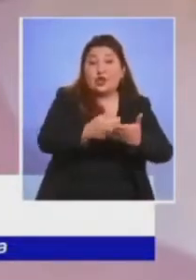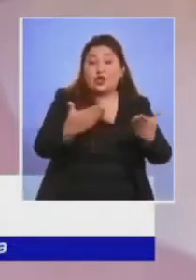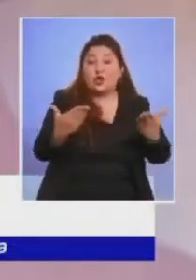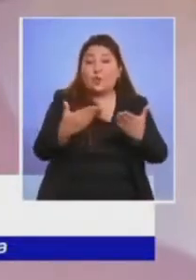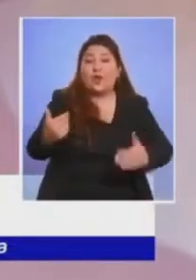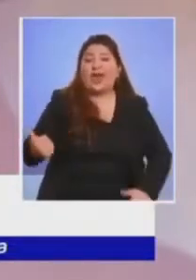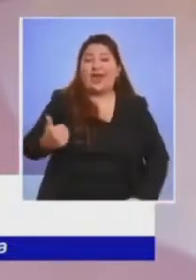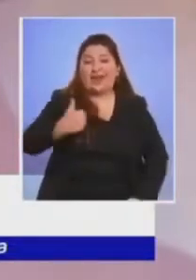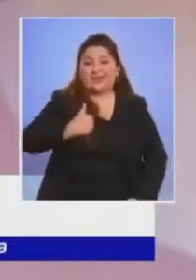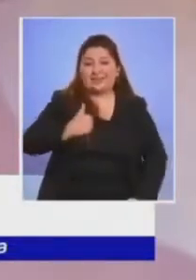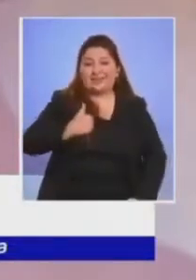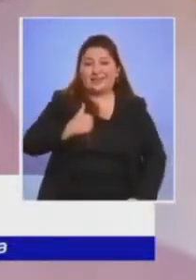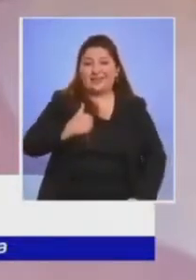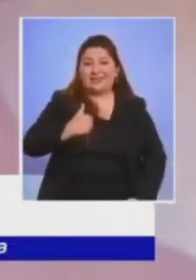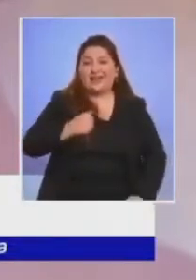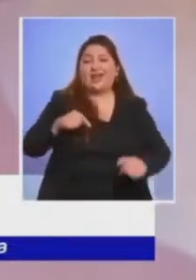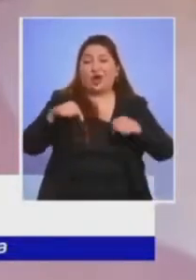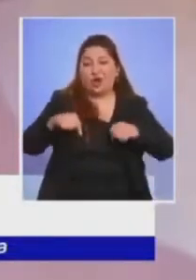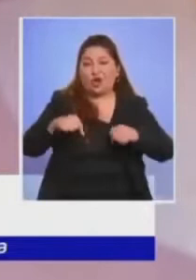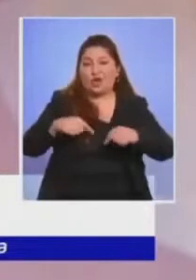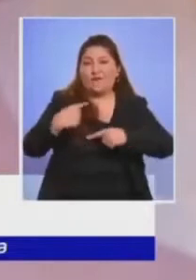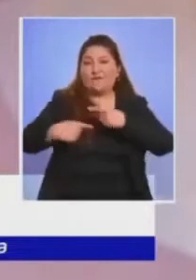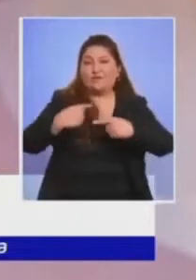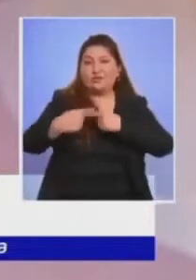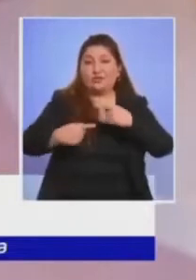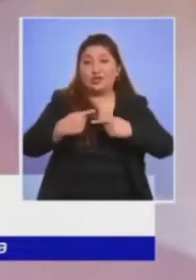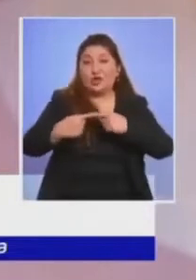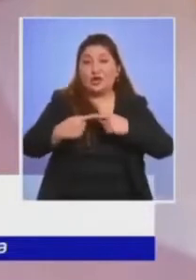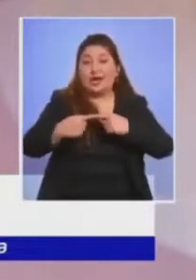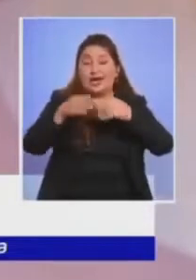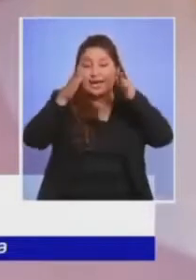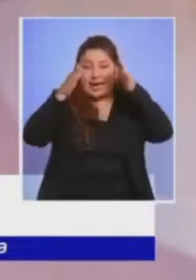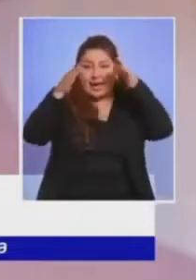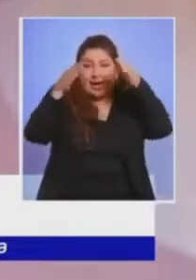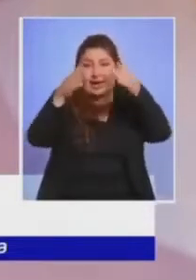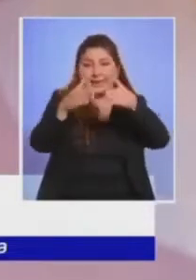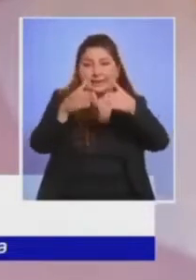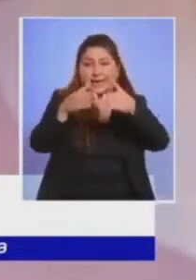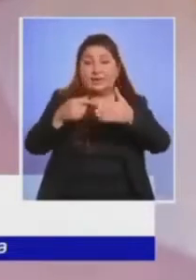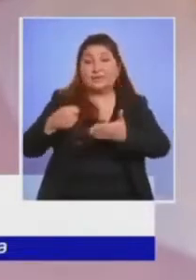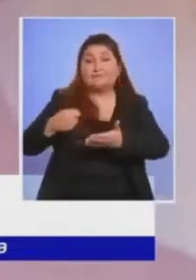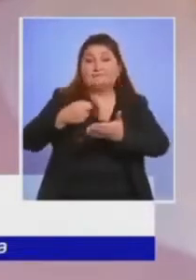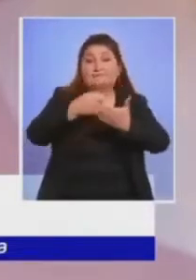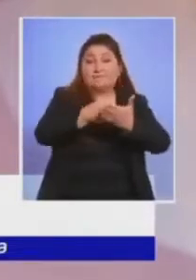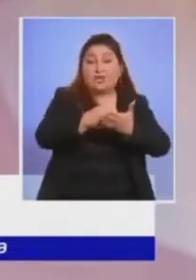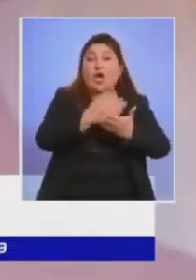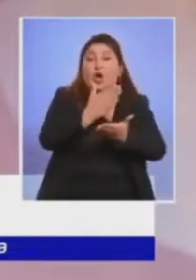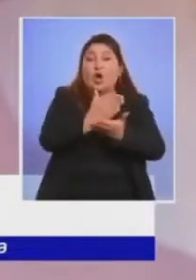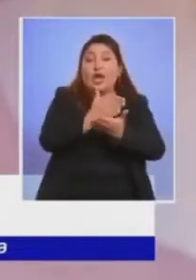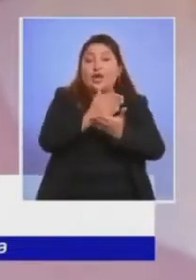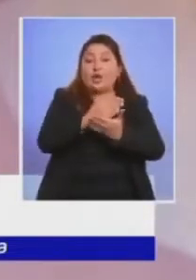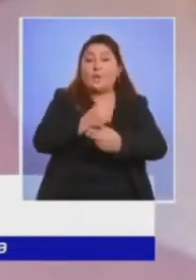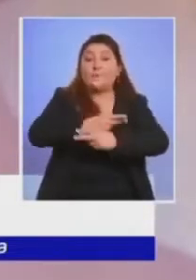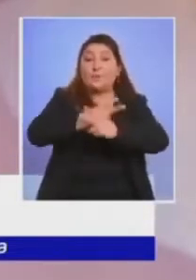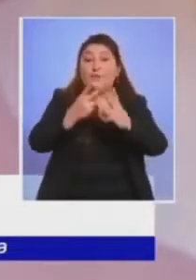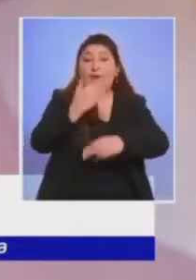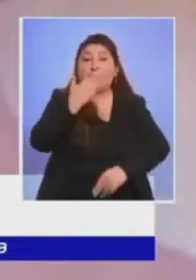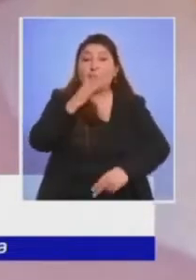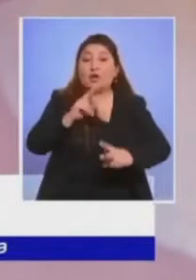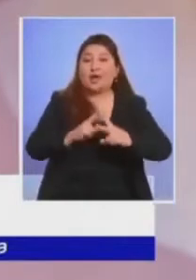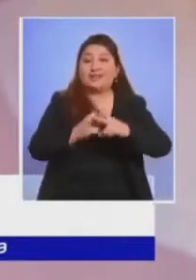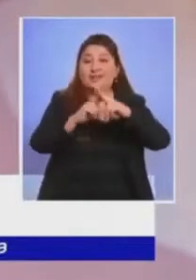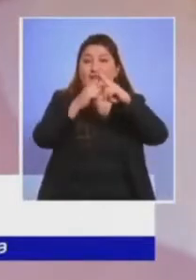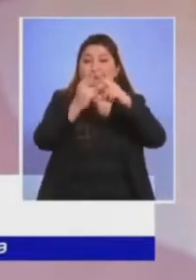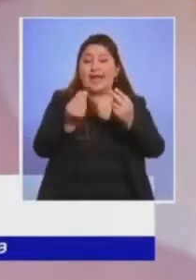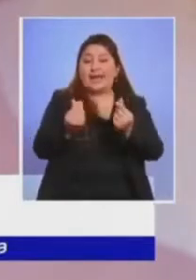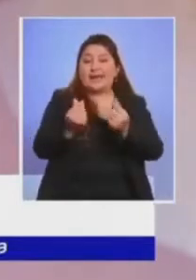que es la que funciona hoy día, y poner un centro mucho mayor en la subvención basal a los colegios públicos para mejorar infraestructura,